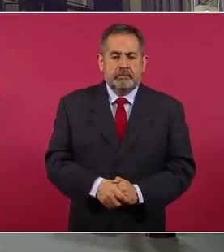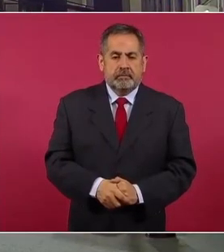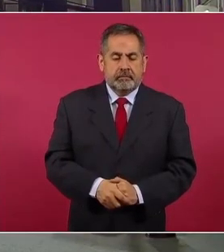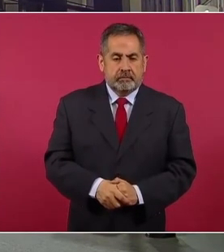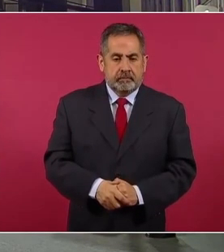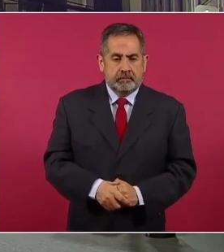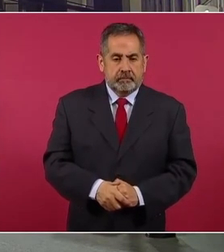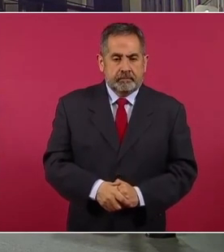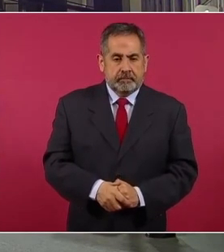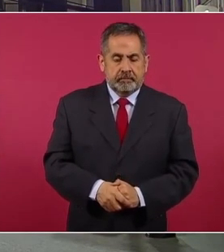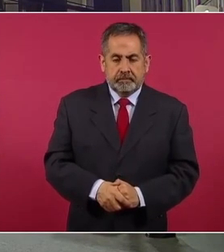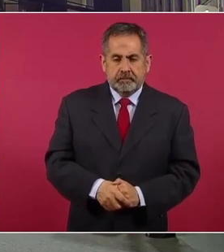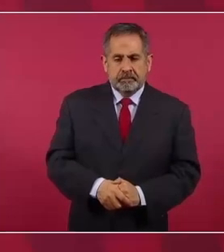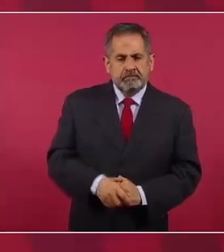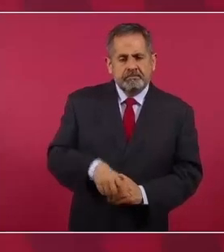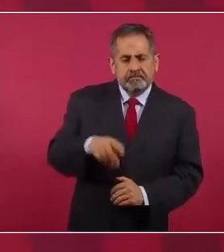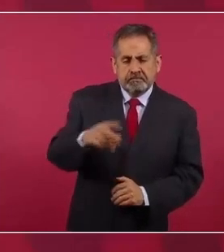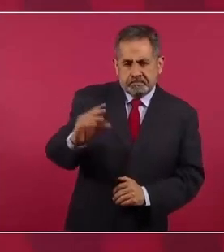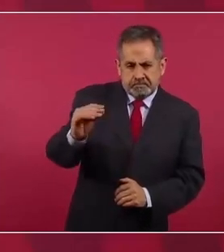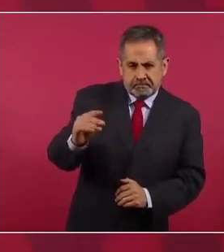No sé exactamente